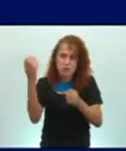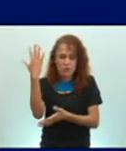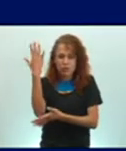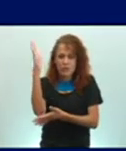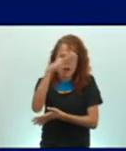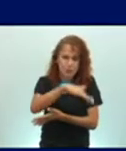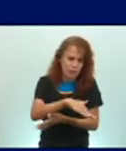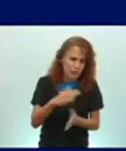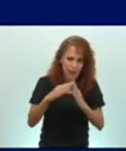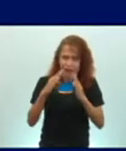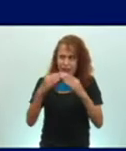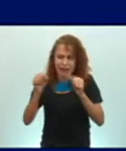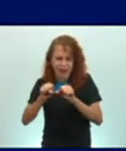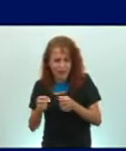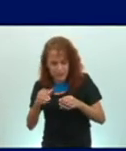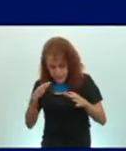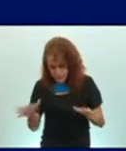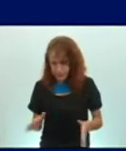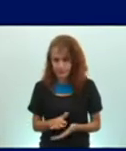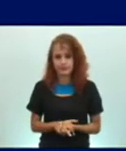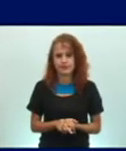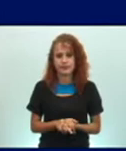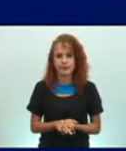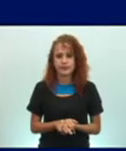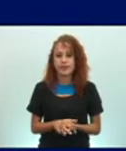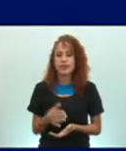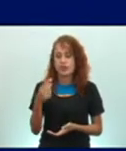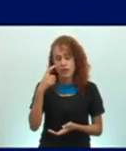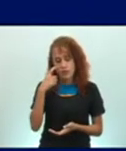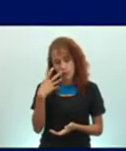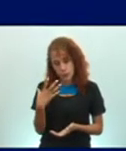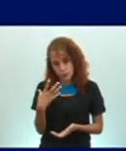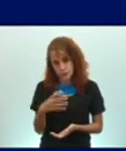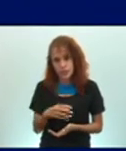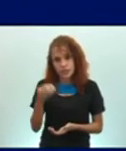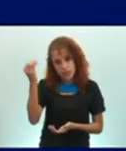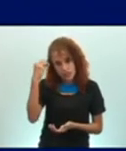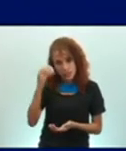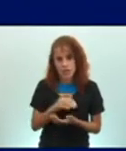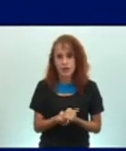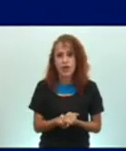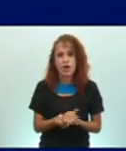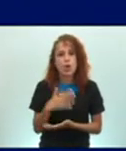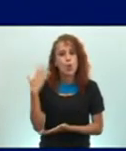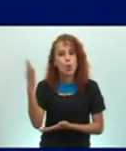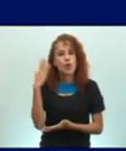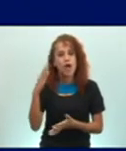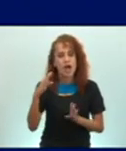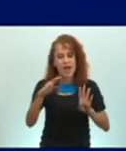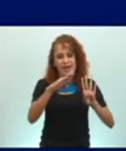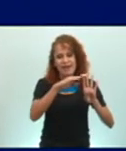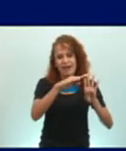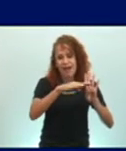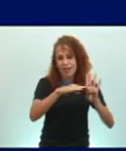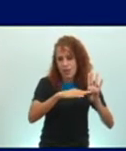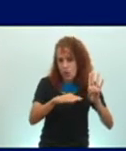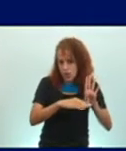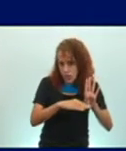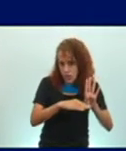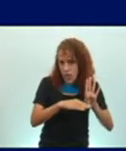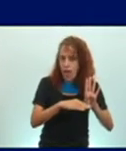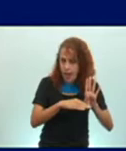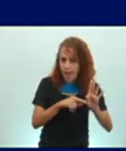grandes. Es importante que sepas que en tanto los huracanes se categorizan a partir de la velocidad de los